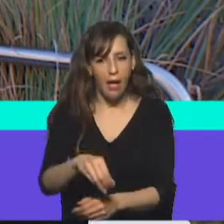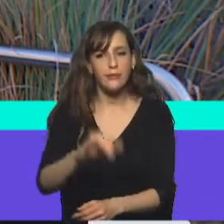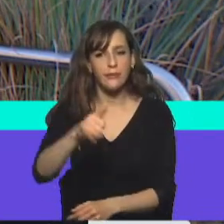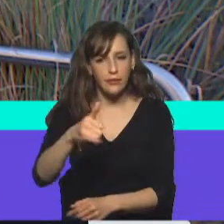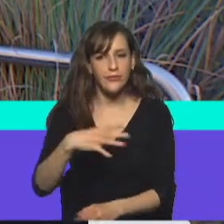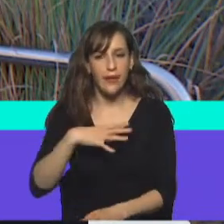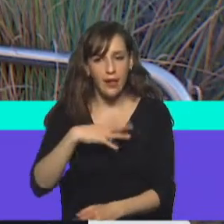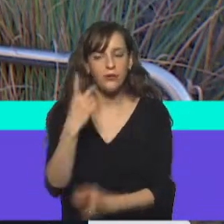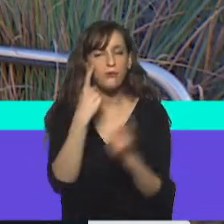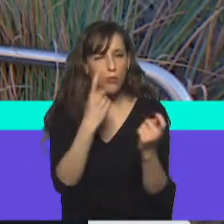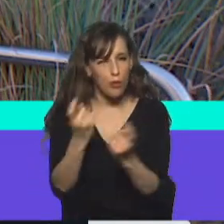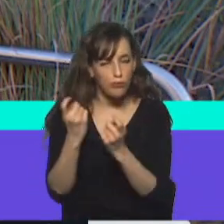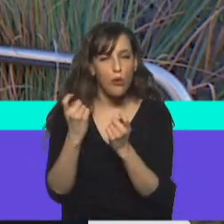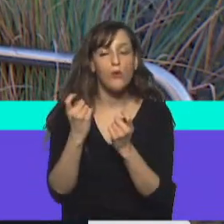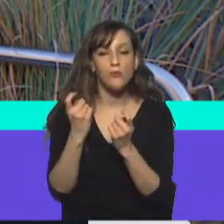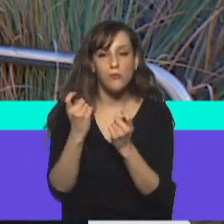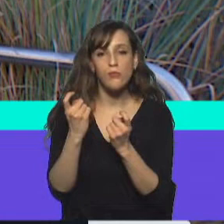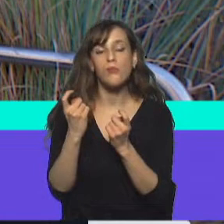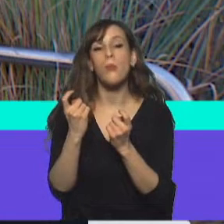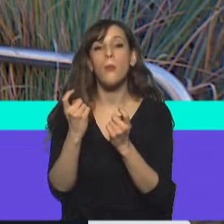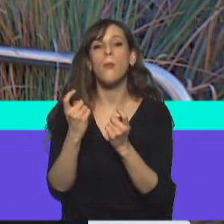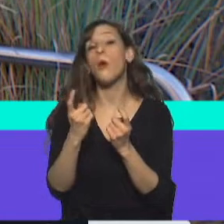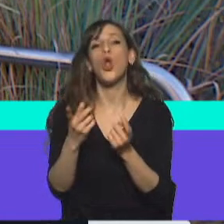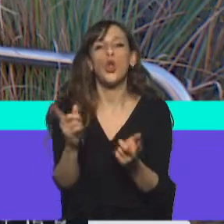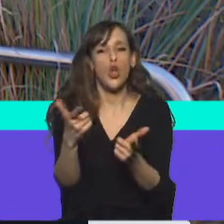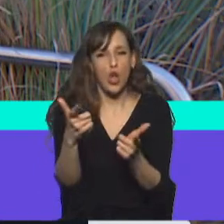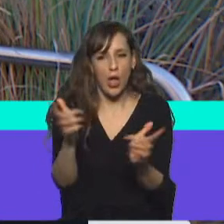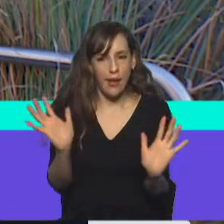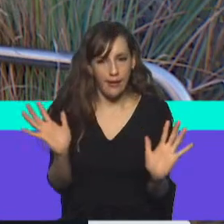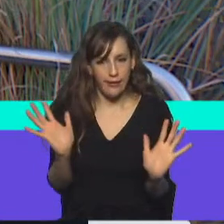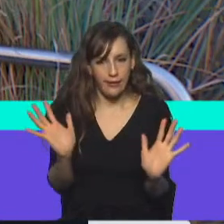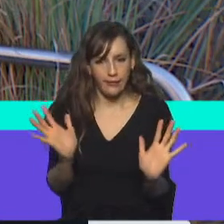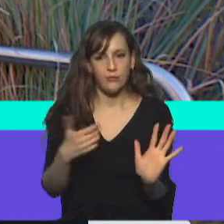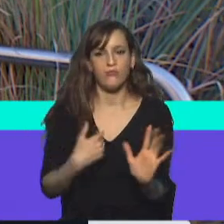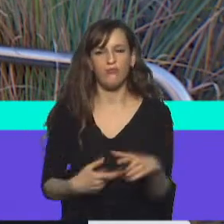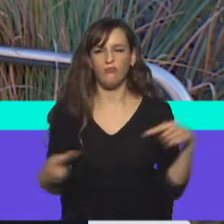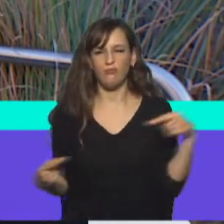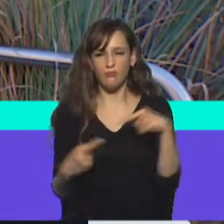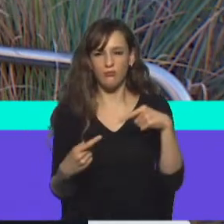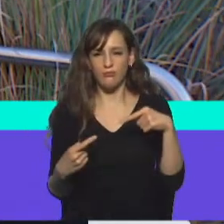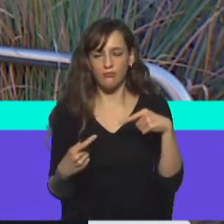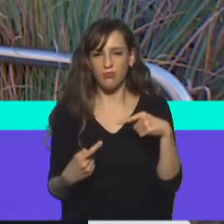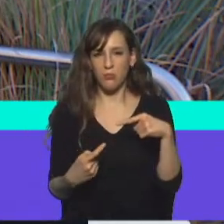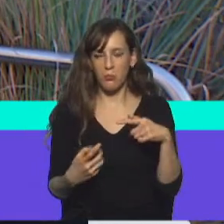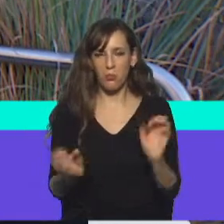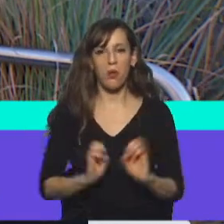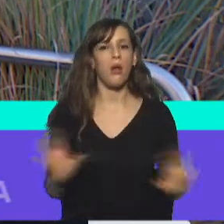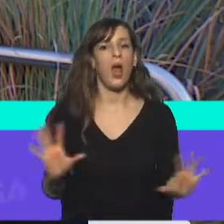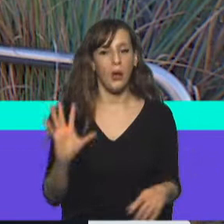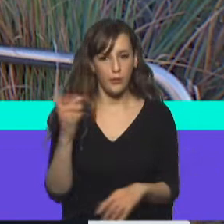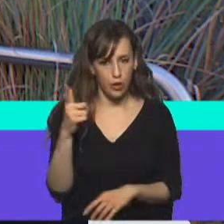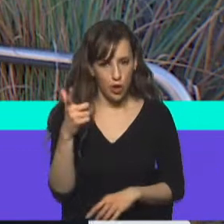de pacientes tratados, no hemos tenido graves problemas desde el punto de vista de los